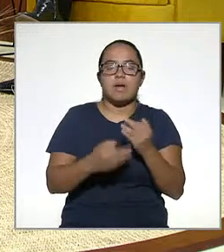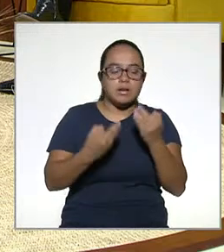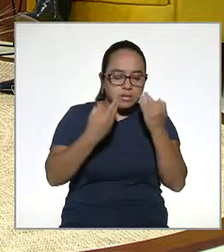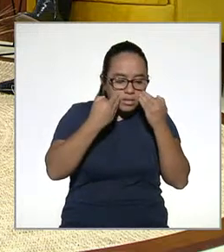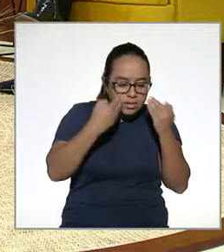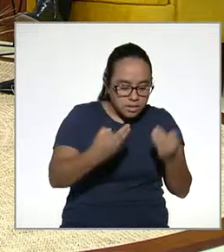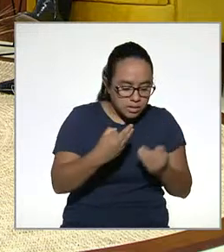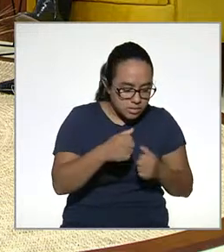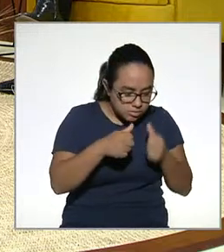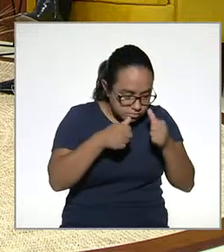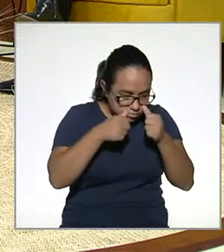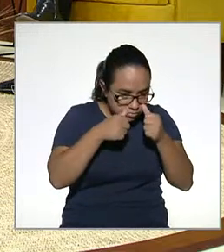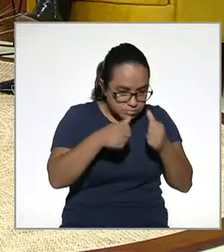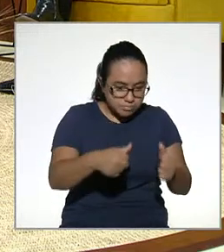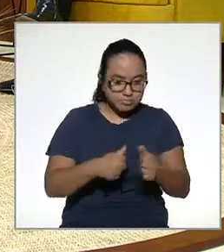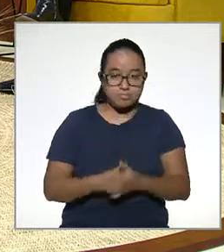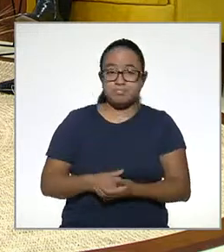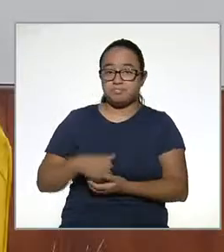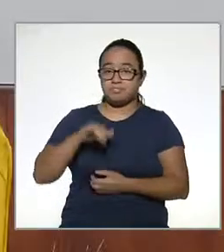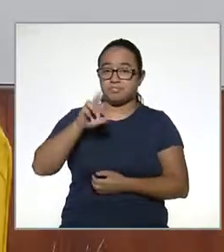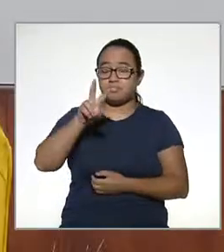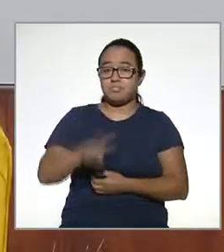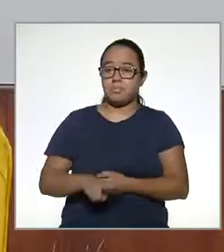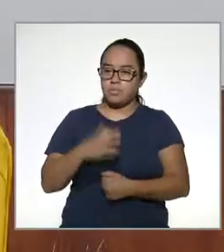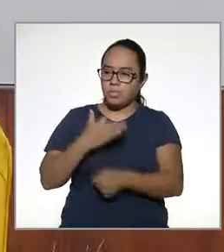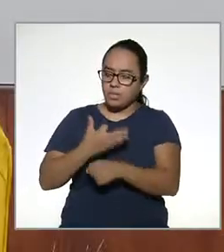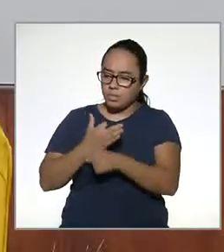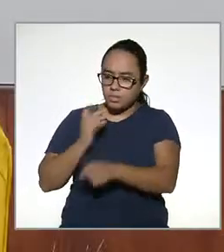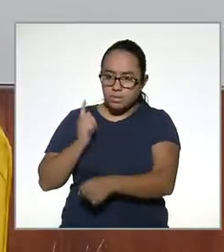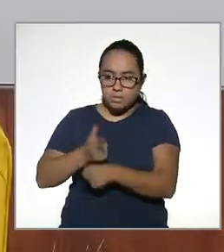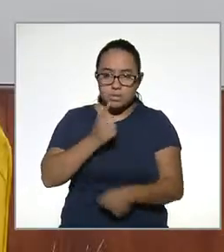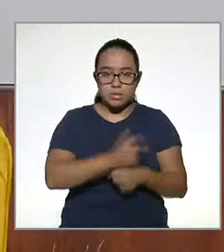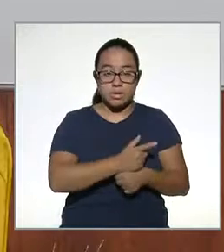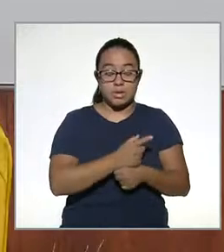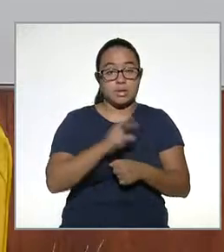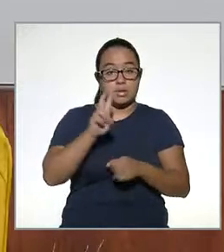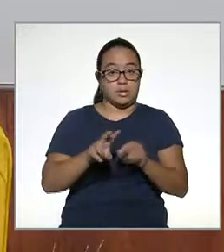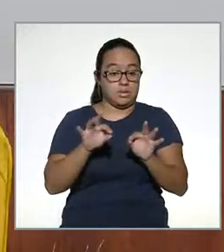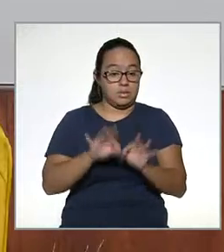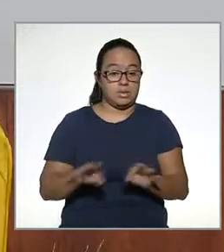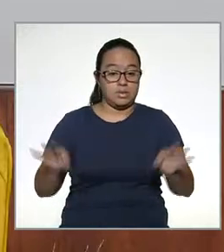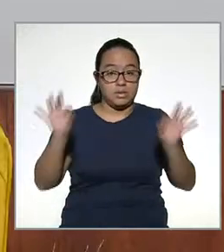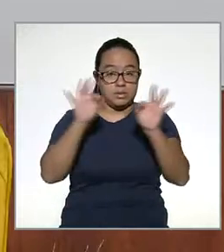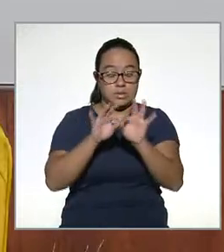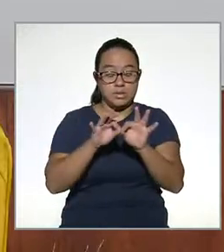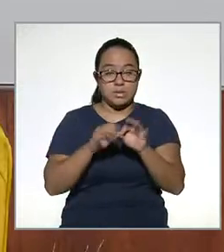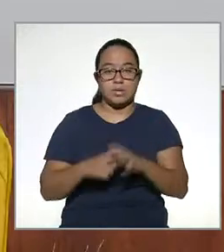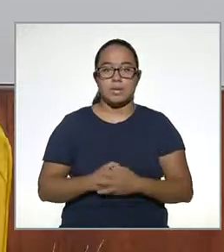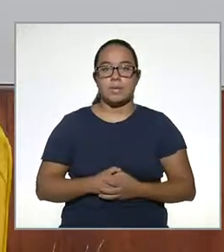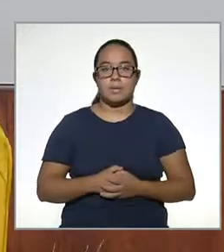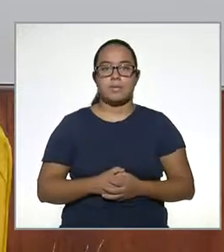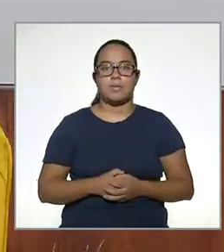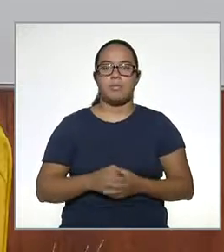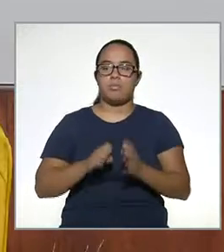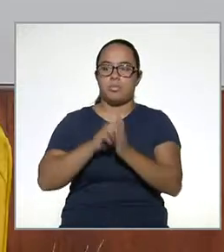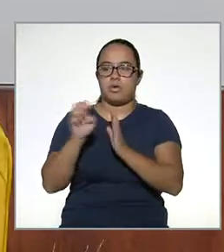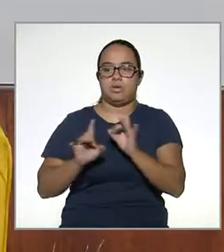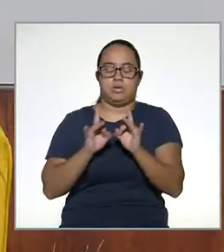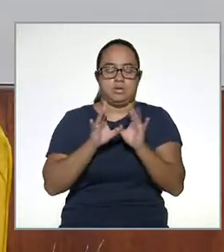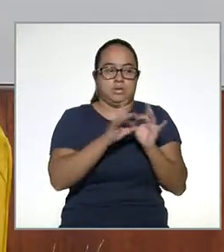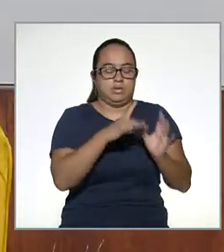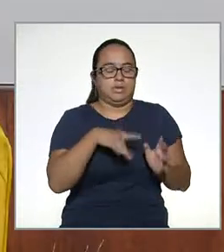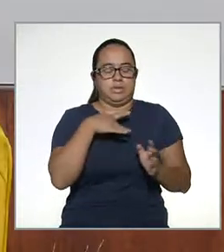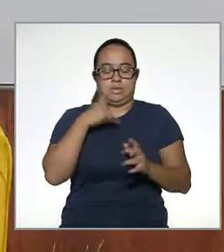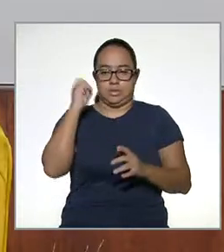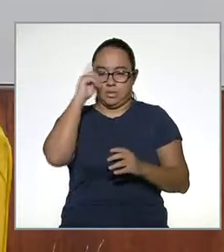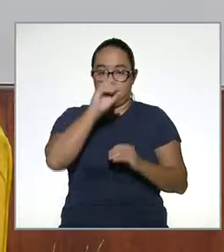Así es, que además ahora todos nos hemos dado cuenta que es tan importante. Cada vez que estás en una crisis o que tienes